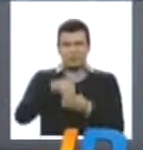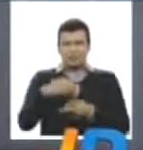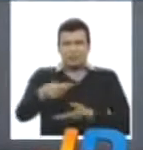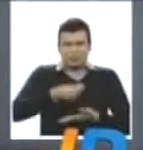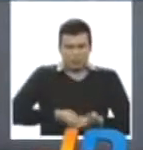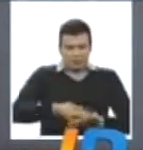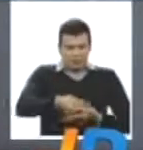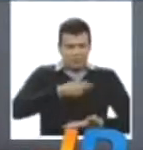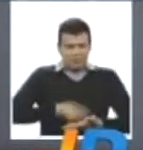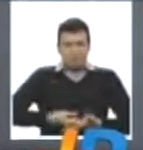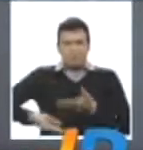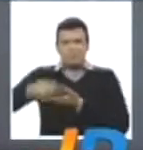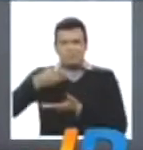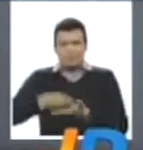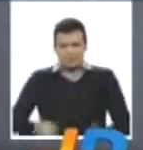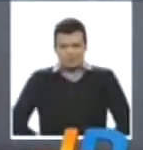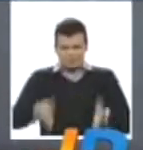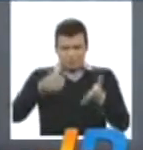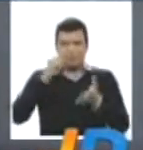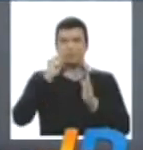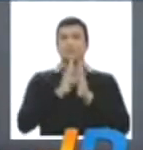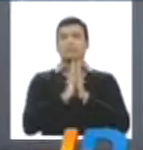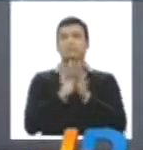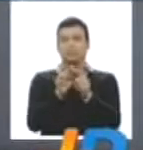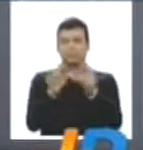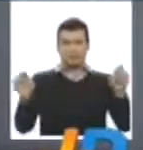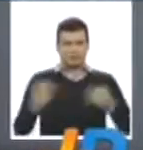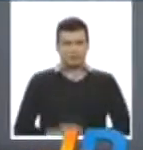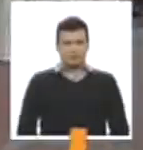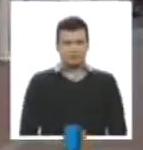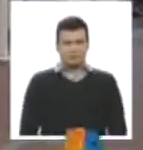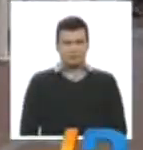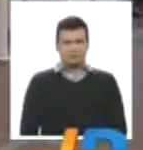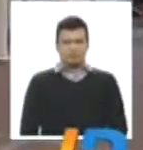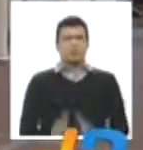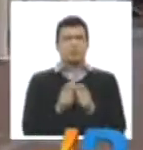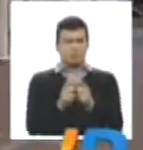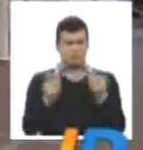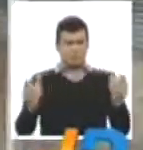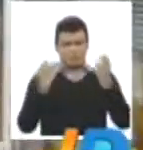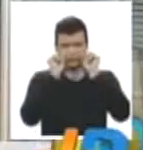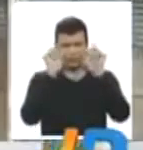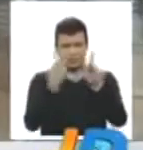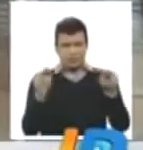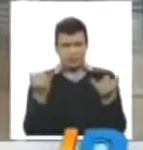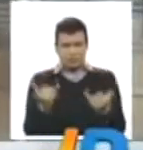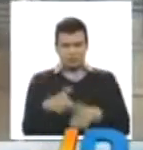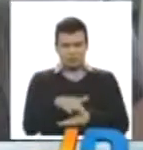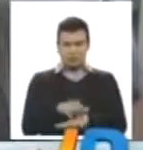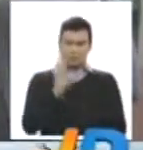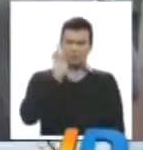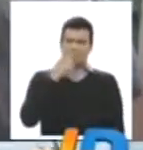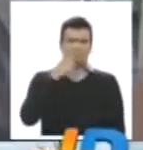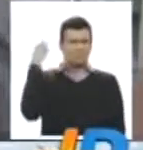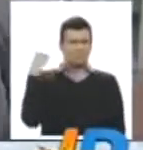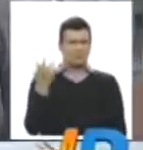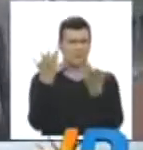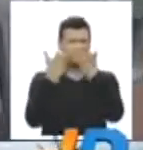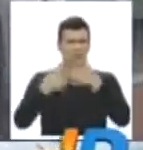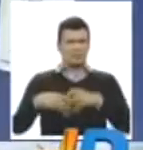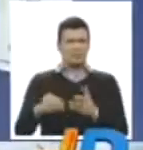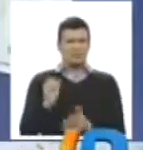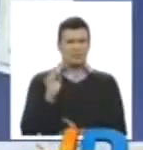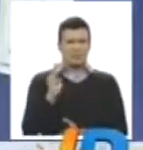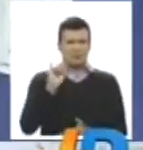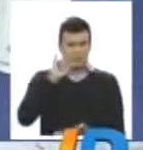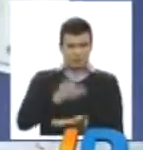cajeros automáticos de la ciudad. Andrés Díaz con los detalles. Cientos de caleños padecieron esta tarde un comportamiento atípico del sistema financiero de la